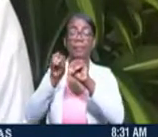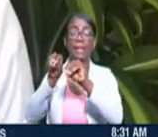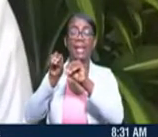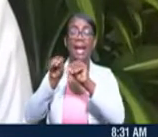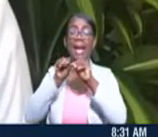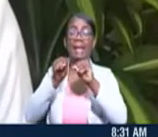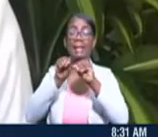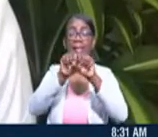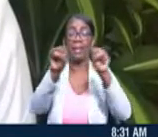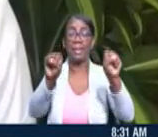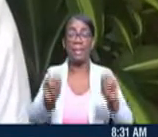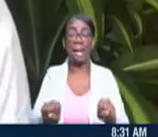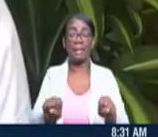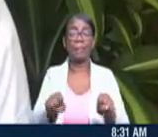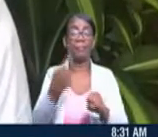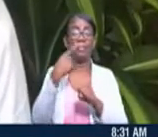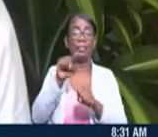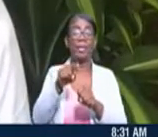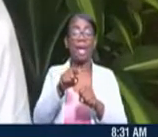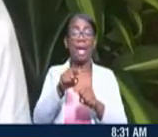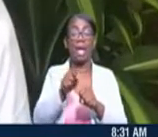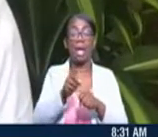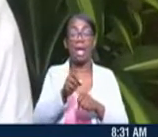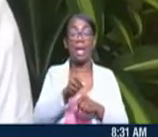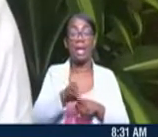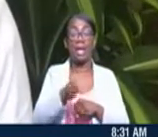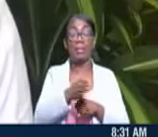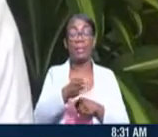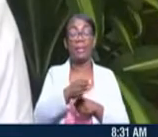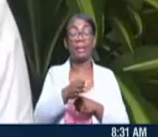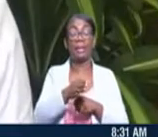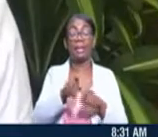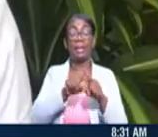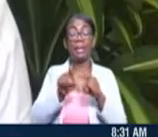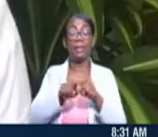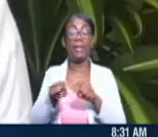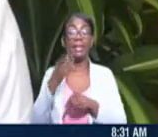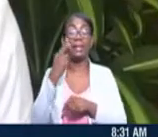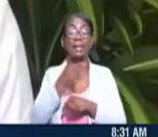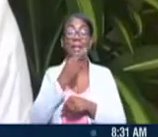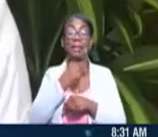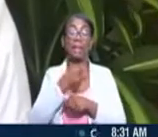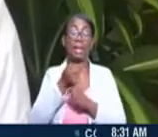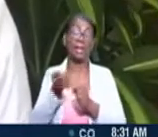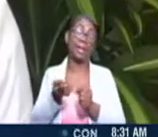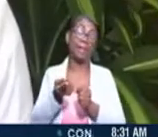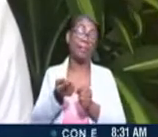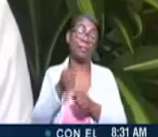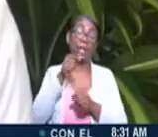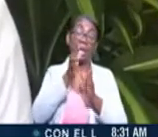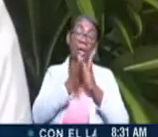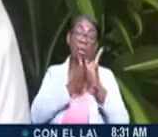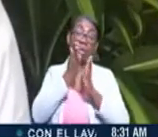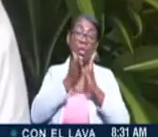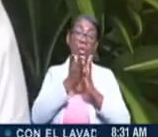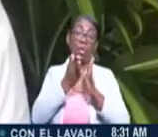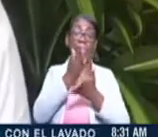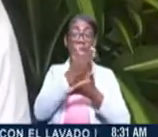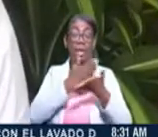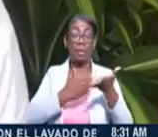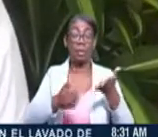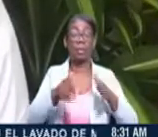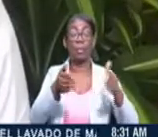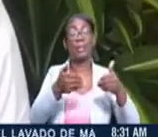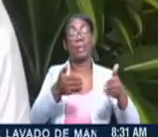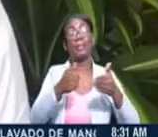pez se encuentra como parte del menú de la dieta en varios restaurantes en Colón y algunos en Panamá. El